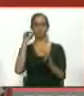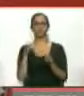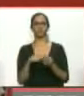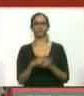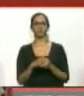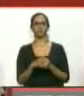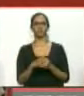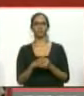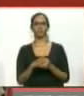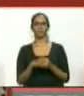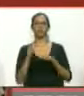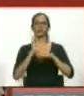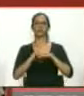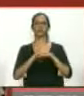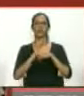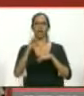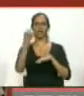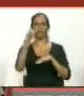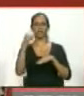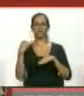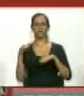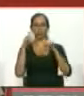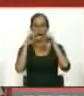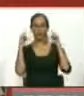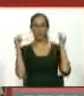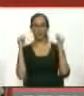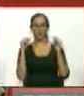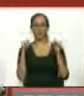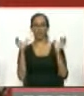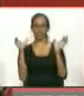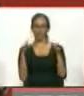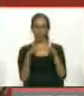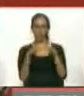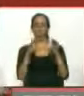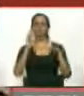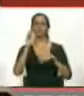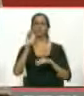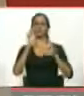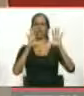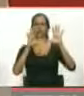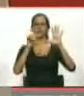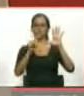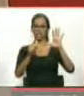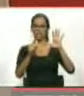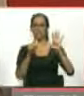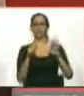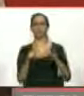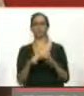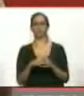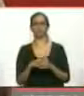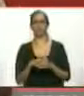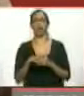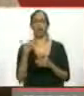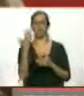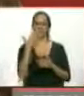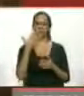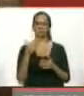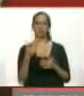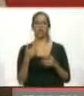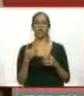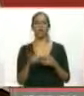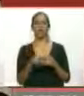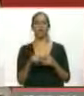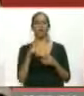su vida sabor a manzana 16 al parecer hay una irregularidad